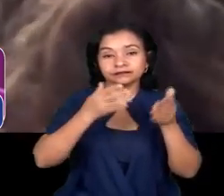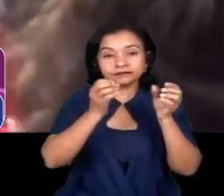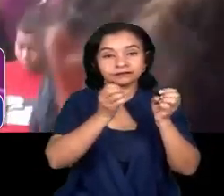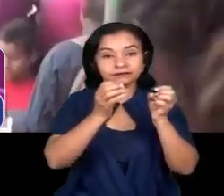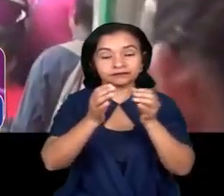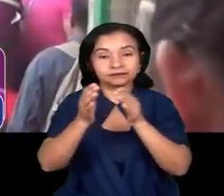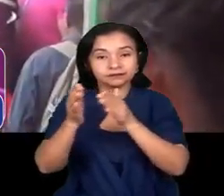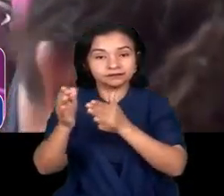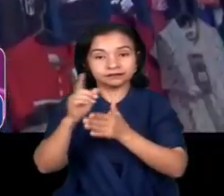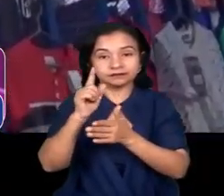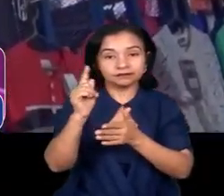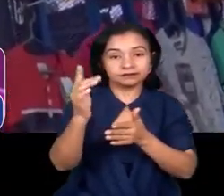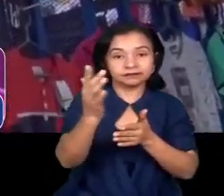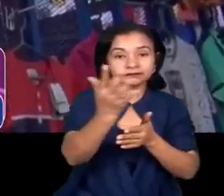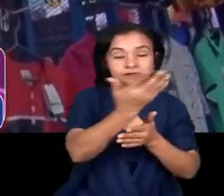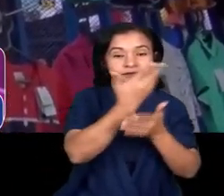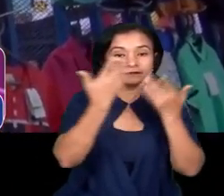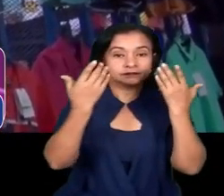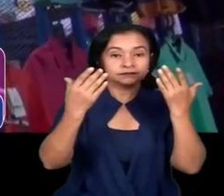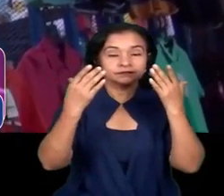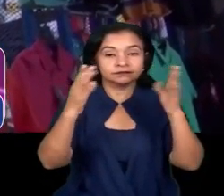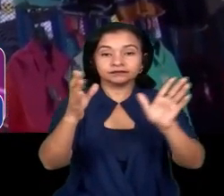ordenar todo lo que es,